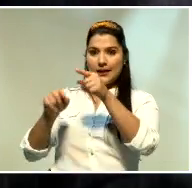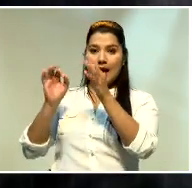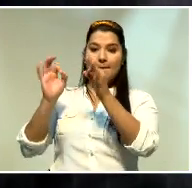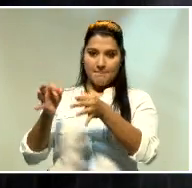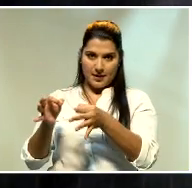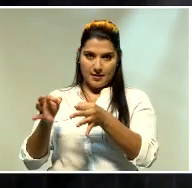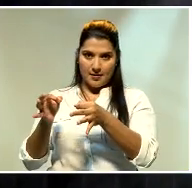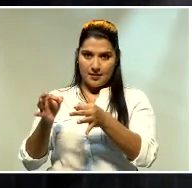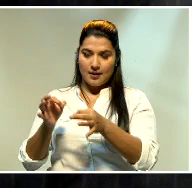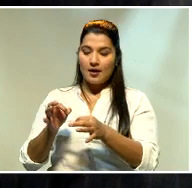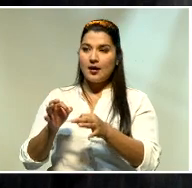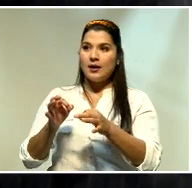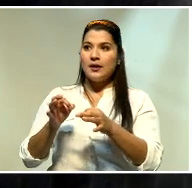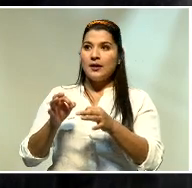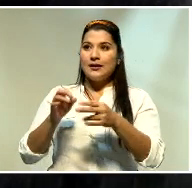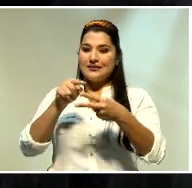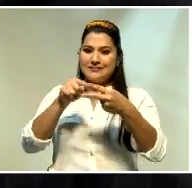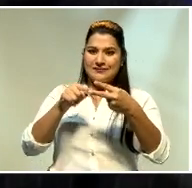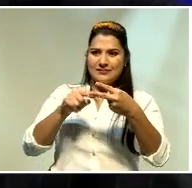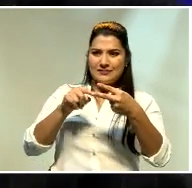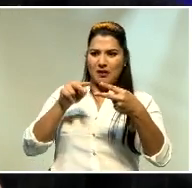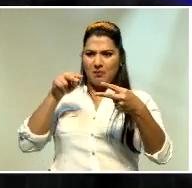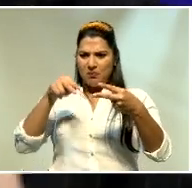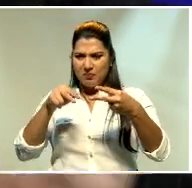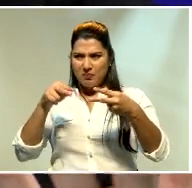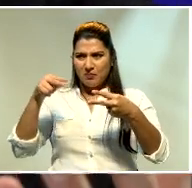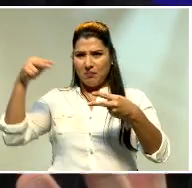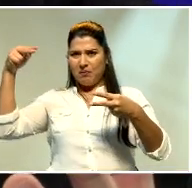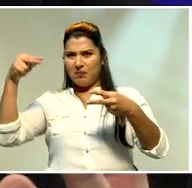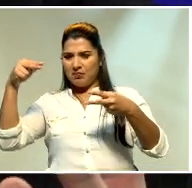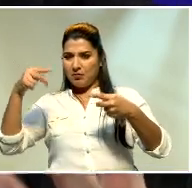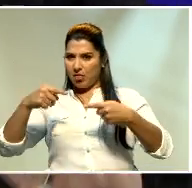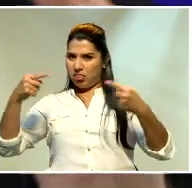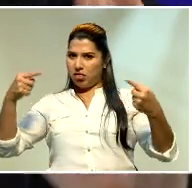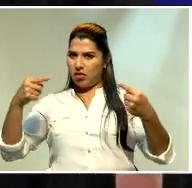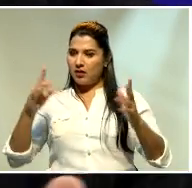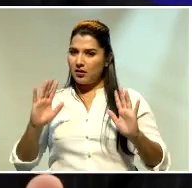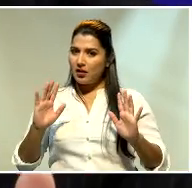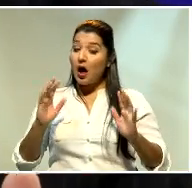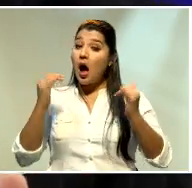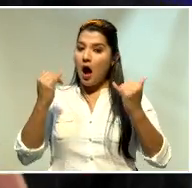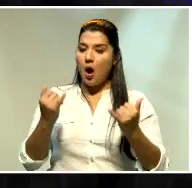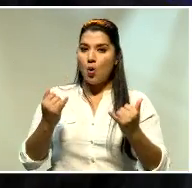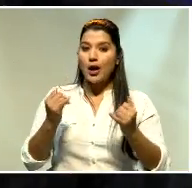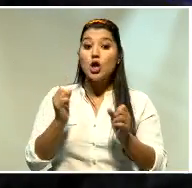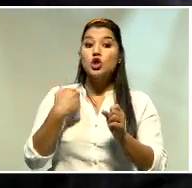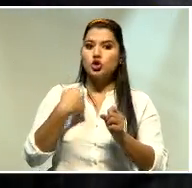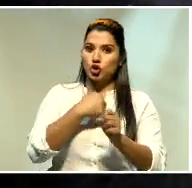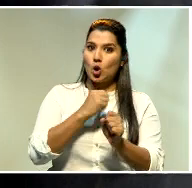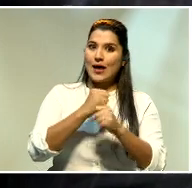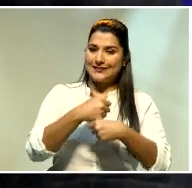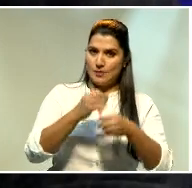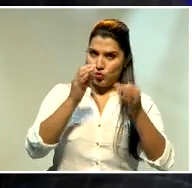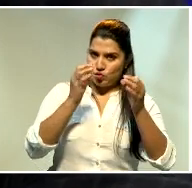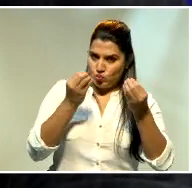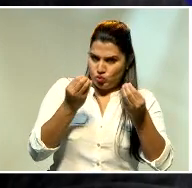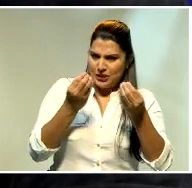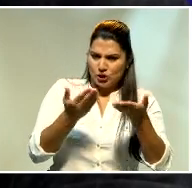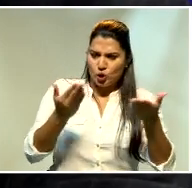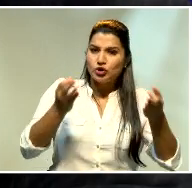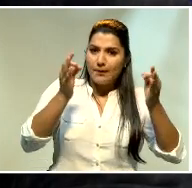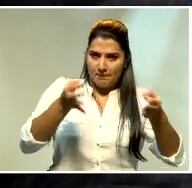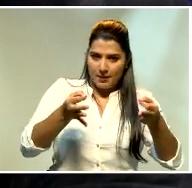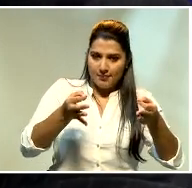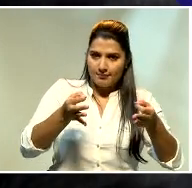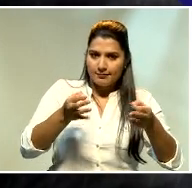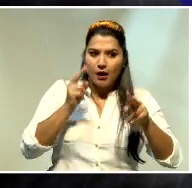esa paradoja, a ver, no quita que hayamos hecho cosas muy bien, por las cuales nos admiran, pero tampoco quita que hay una tarea pendiente en